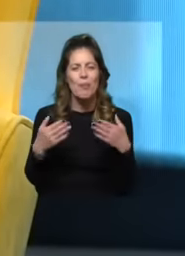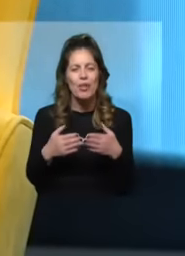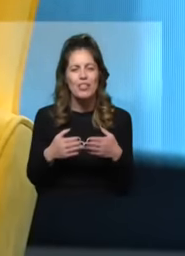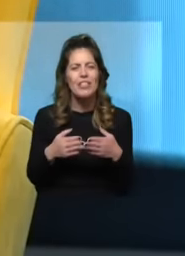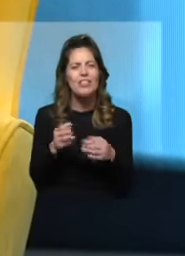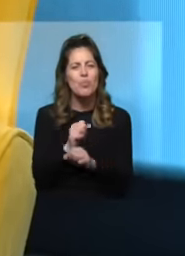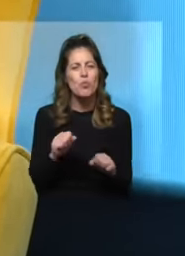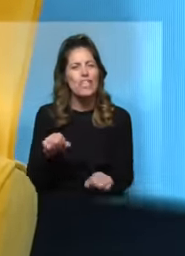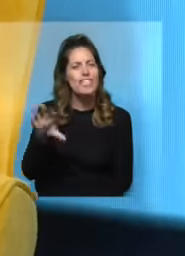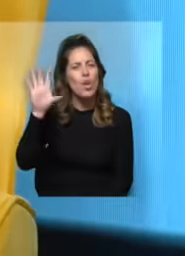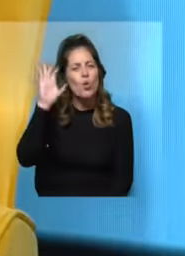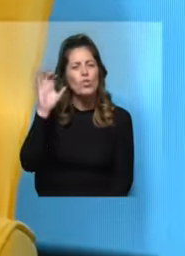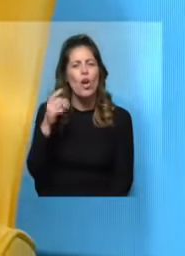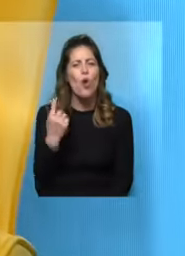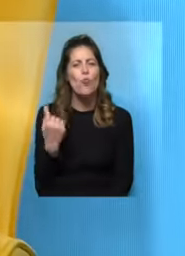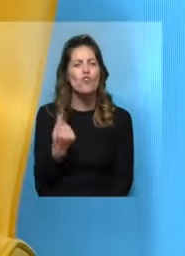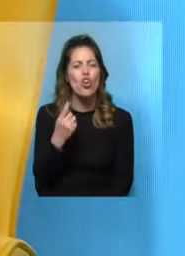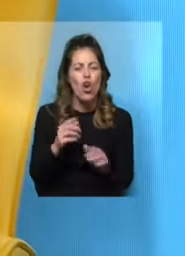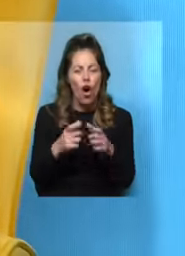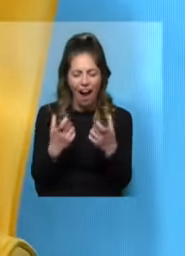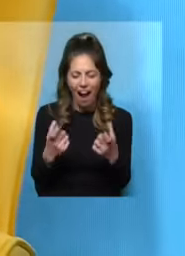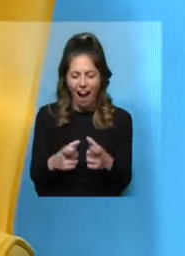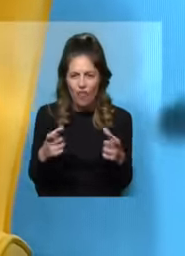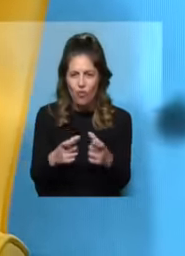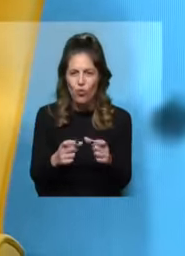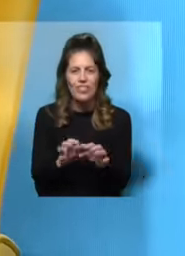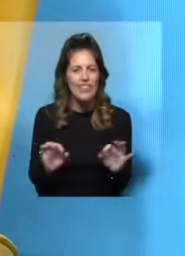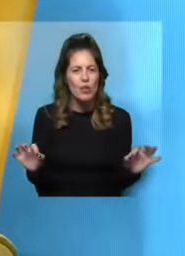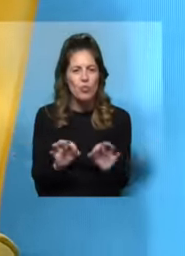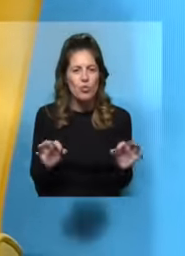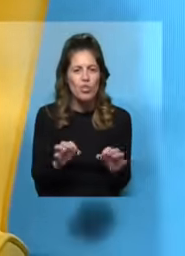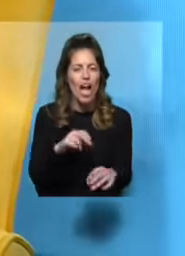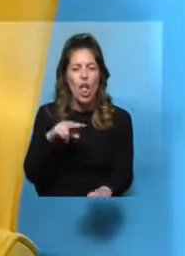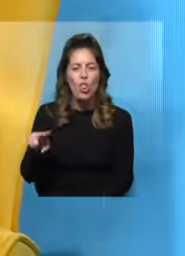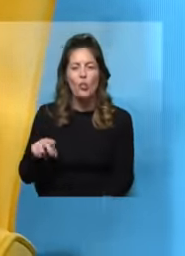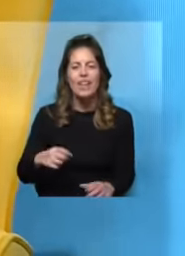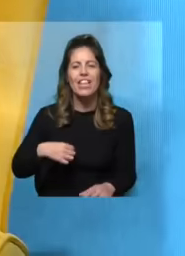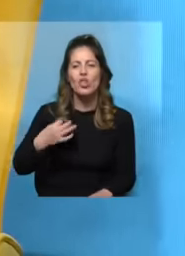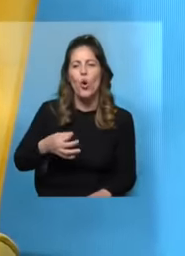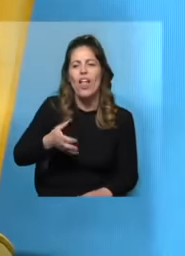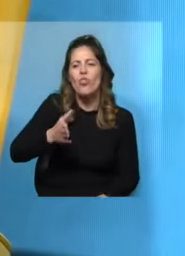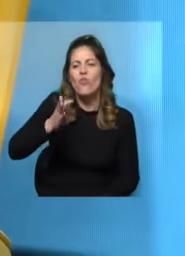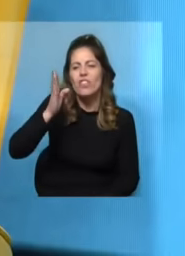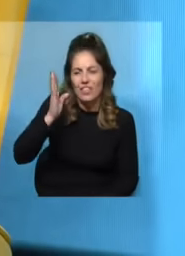pudieras escuchar un solo álbum de música durante el resto de tu vida,